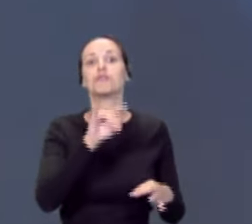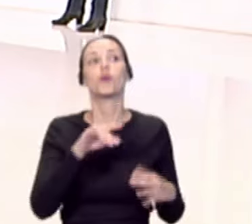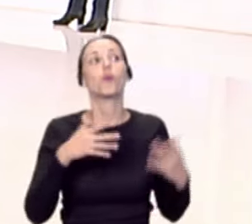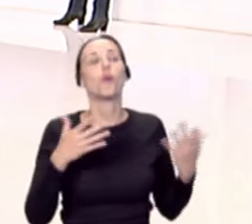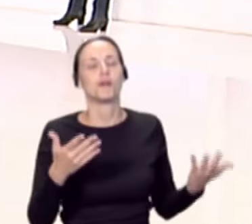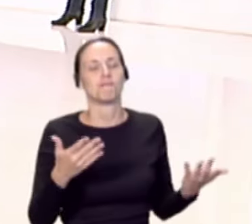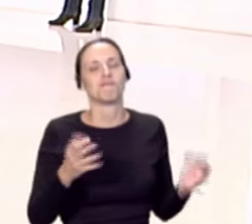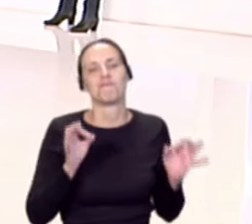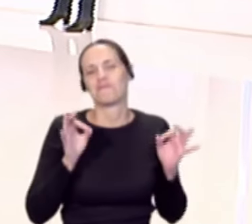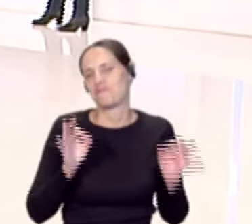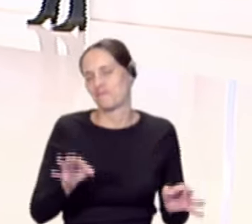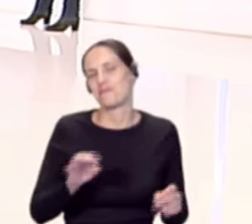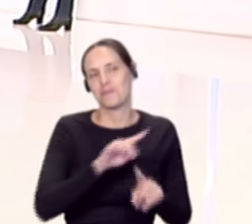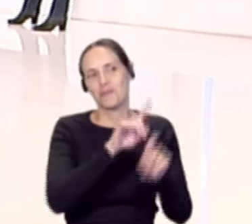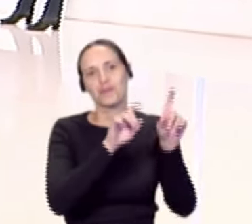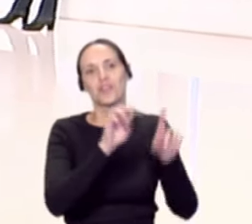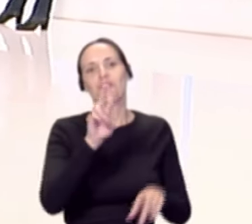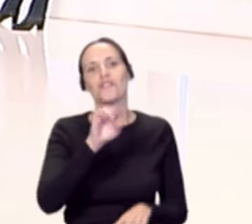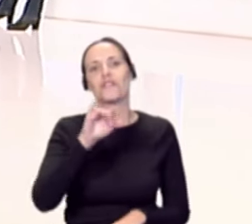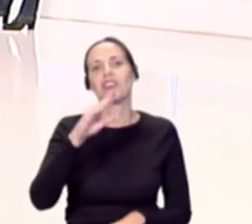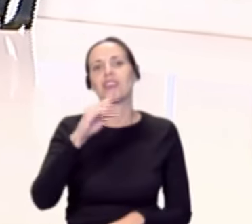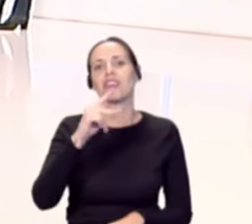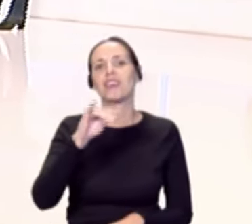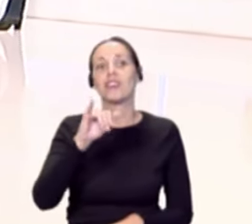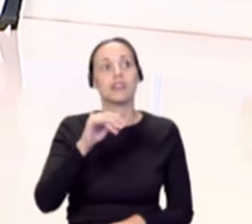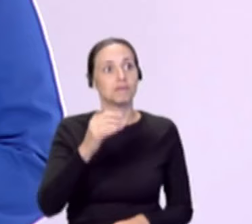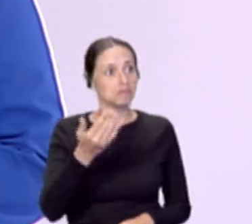preguntamos, como cada día, a Vicky Palma. Vicky, nos